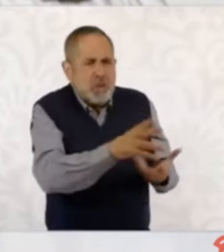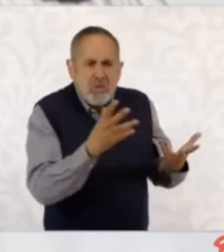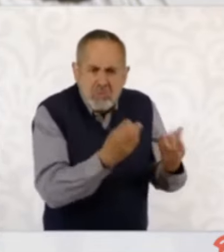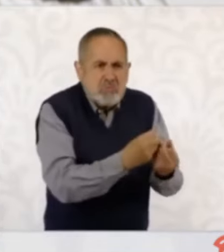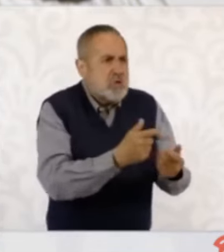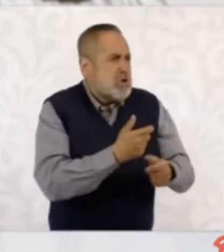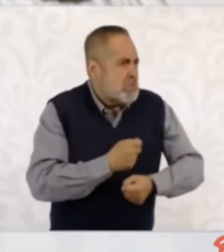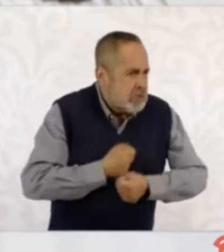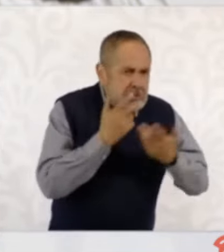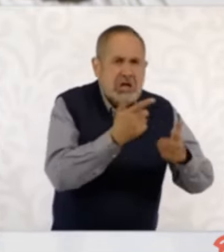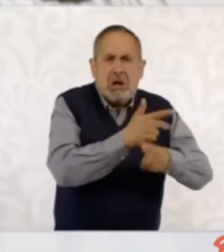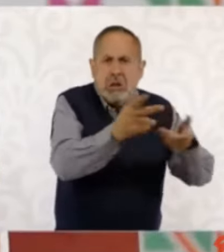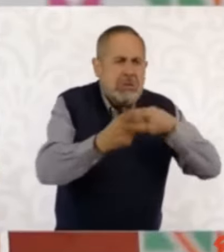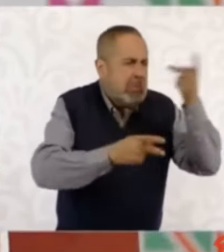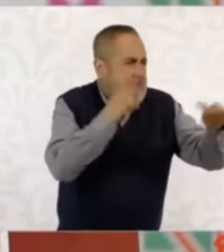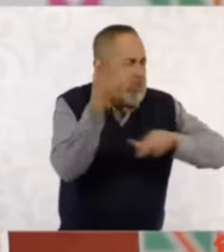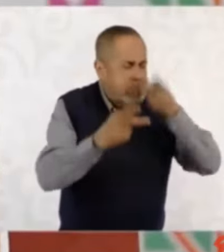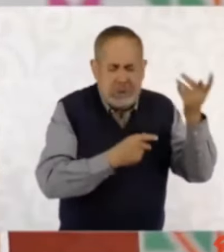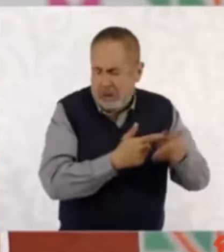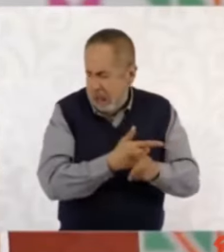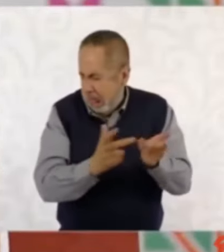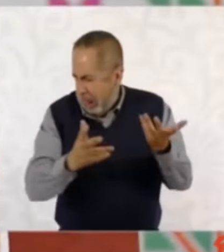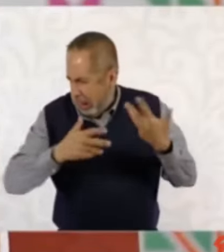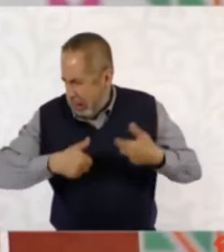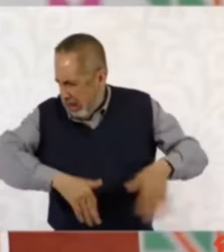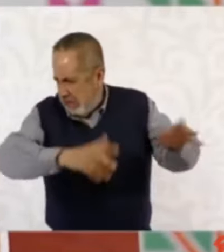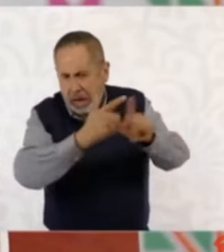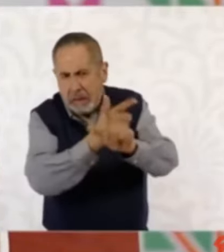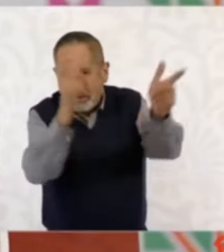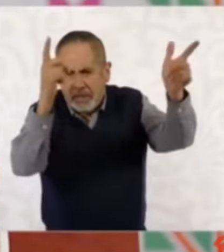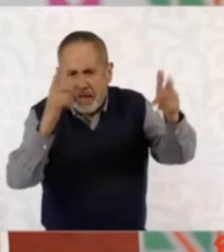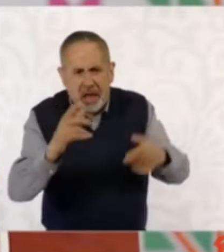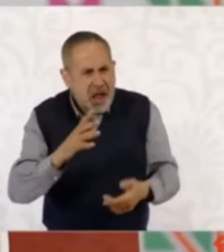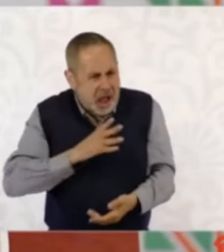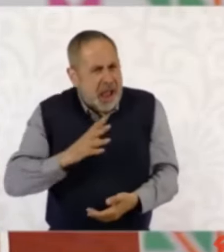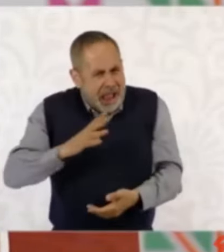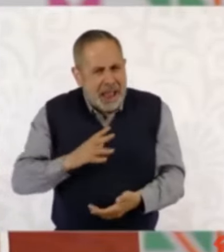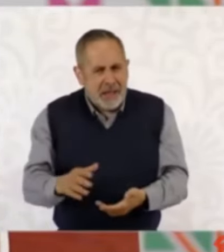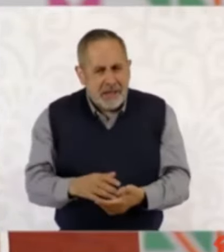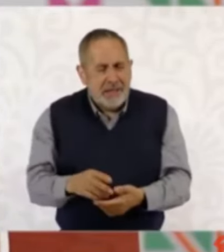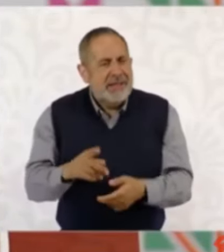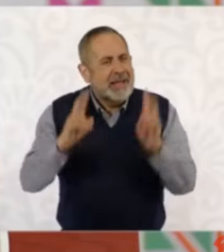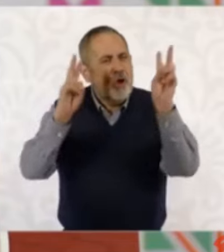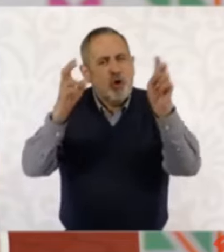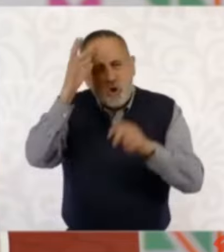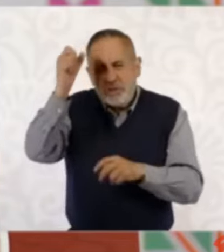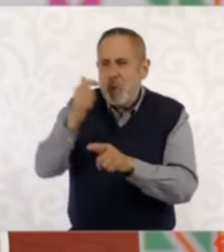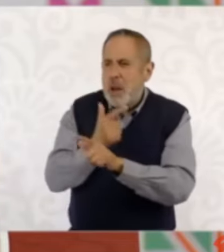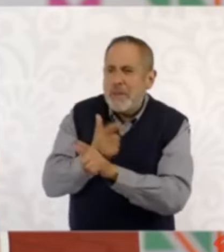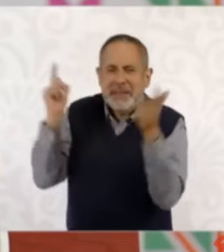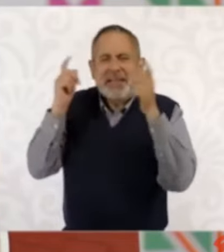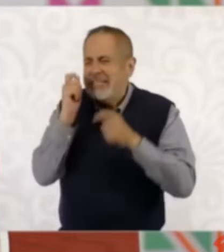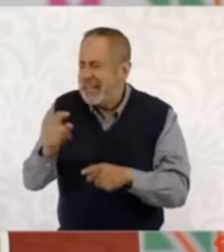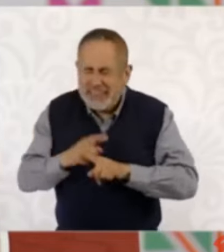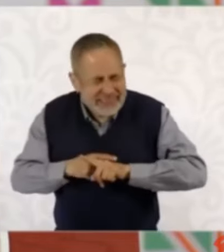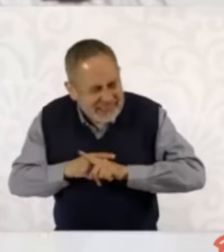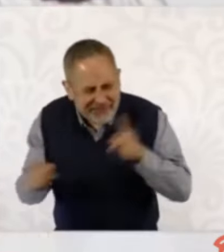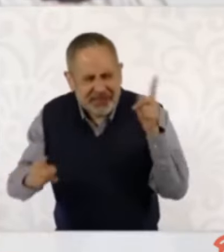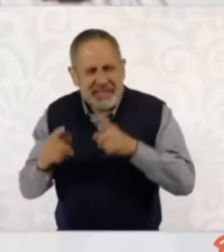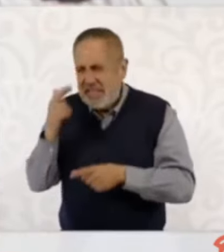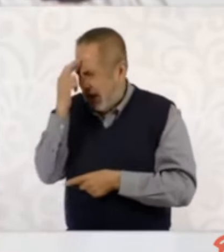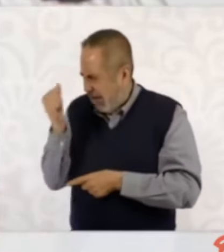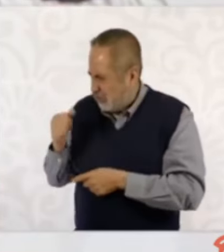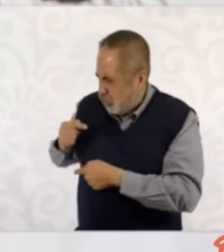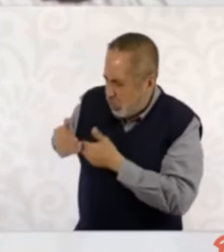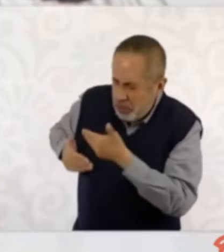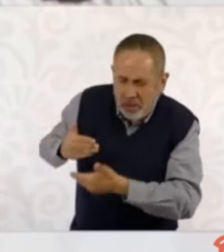manifestación. Entonces, la libertad en México tiene otro origen, su demanda, su construcción,